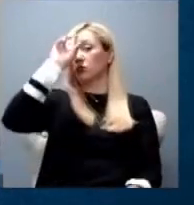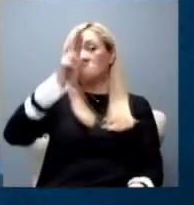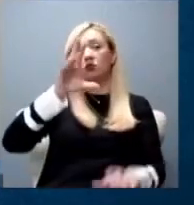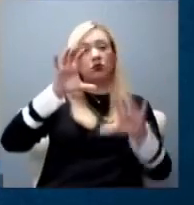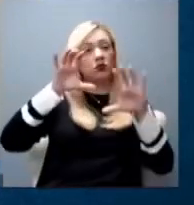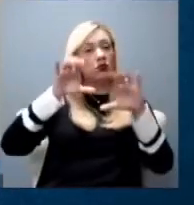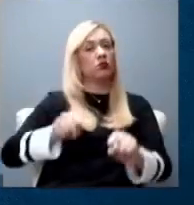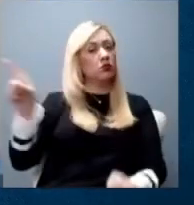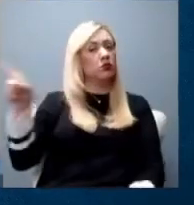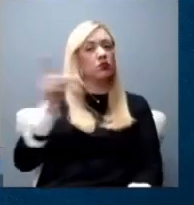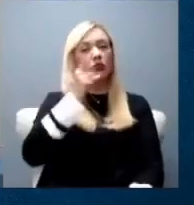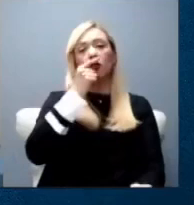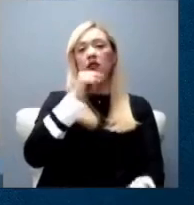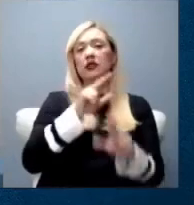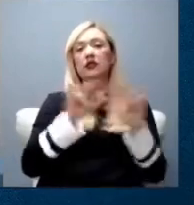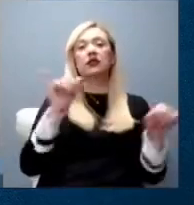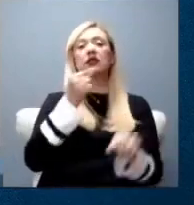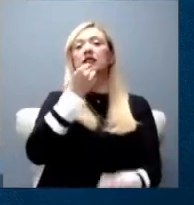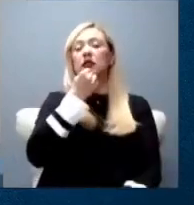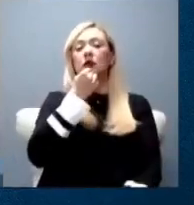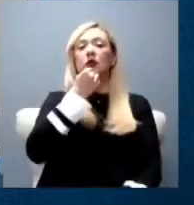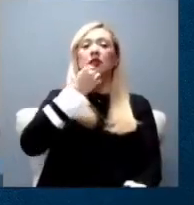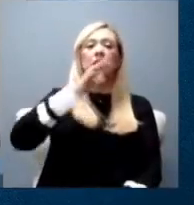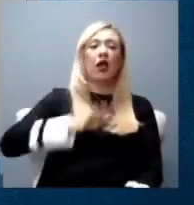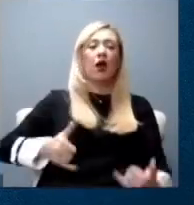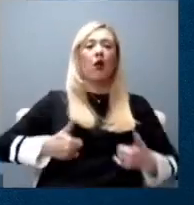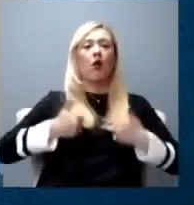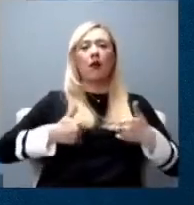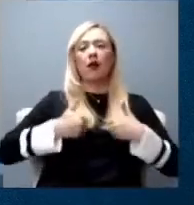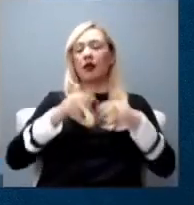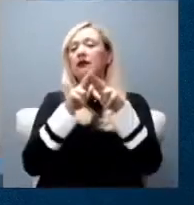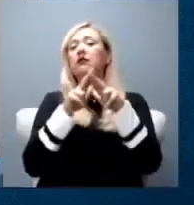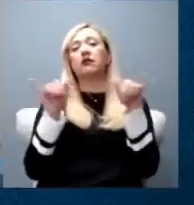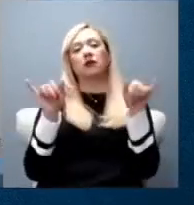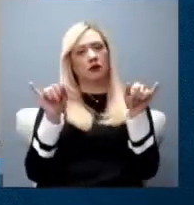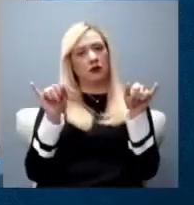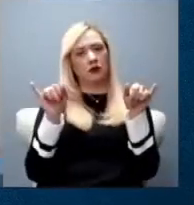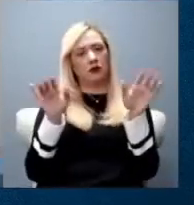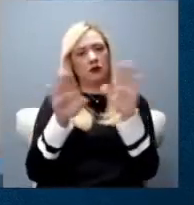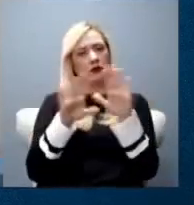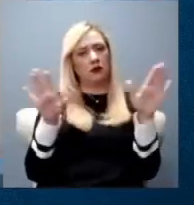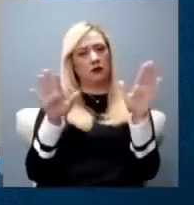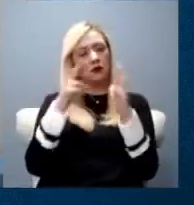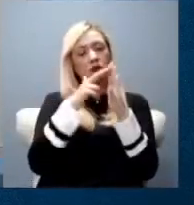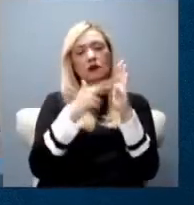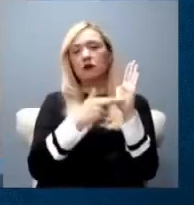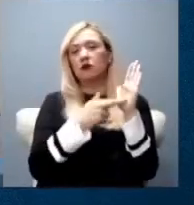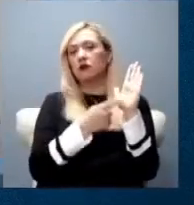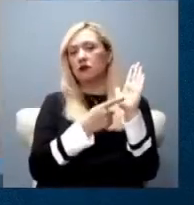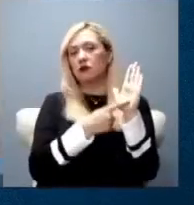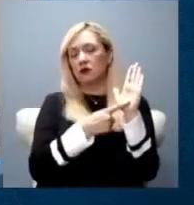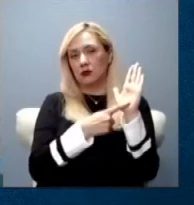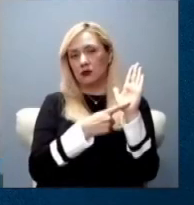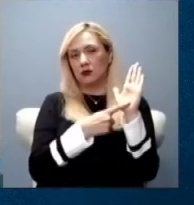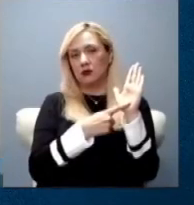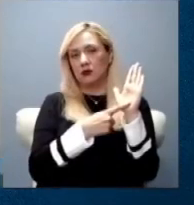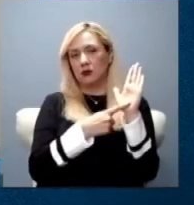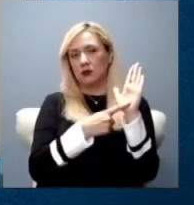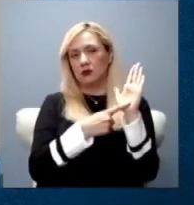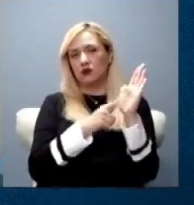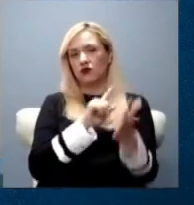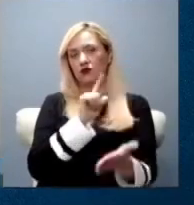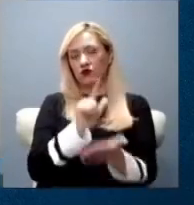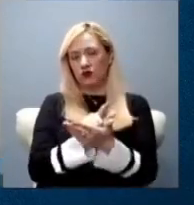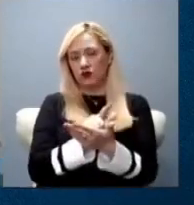policial de niños, niñas y adolescentes por fuera de las reglas que establezca de manera específica los códigos de